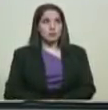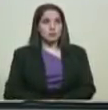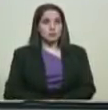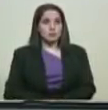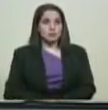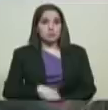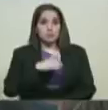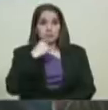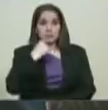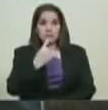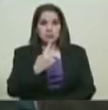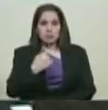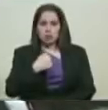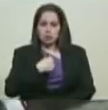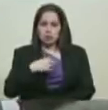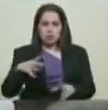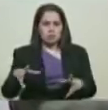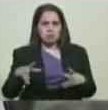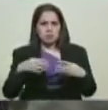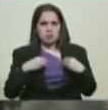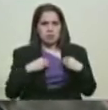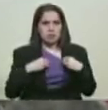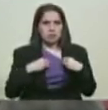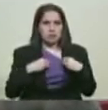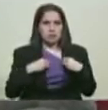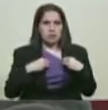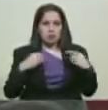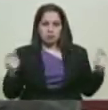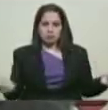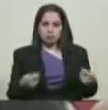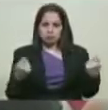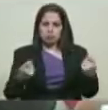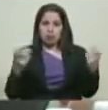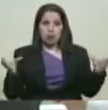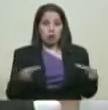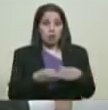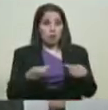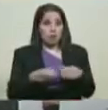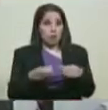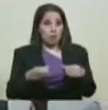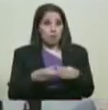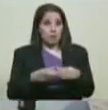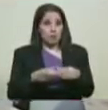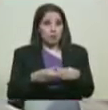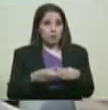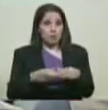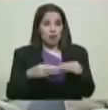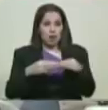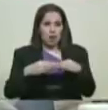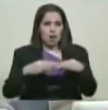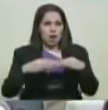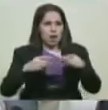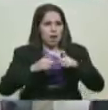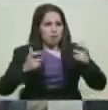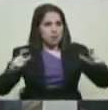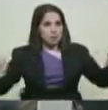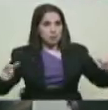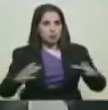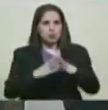decir que he aceptado, hemos aceptado en el comando de campaña Simón Bolívar la ampliación de todas esas garantías.